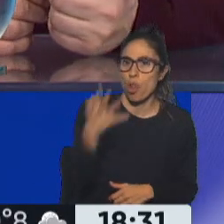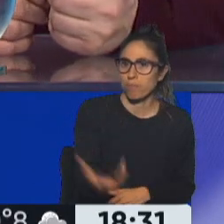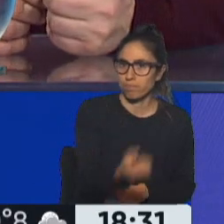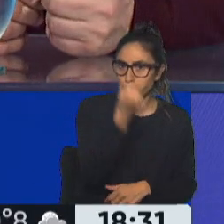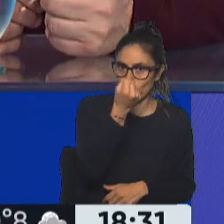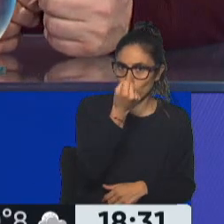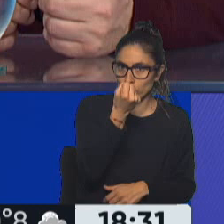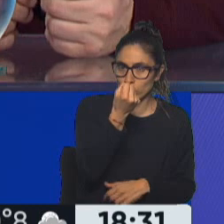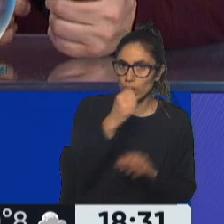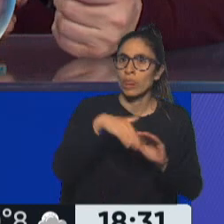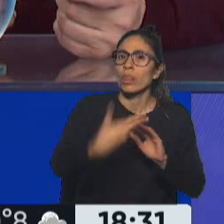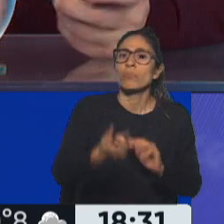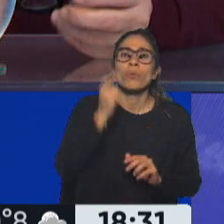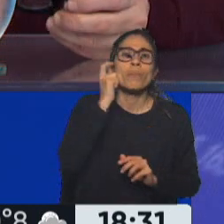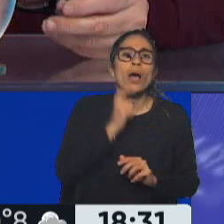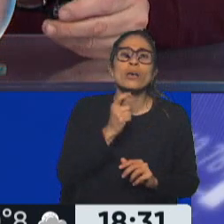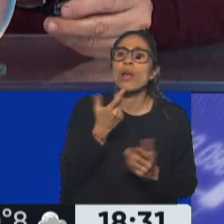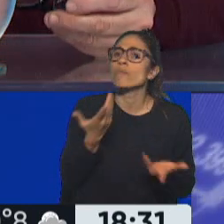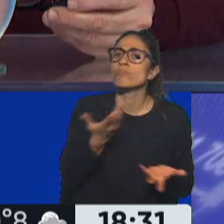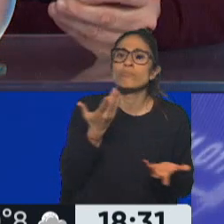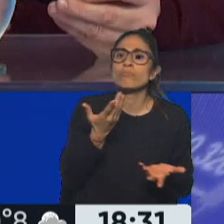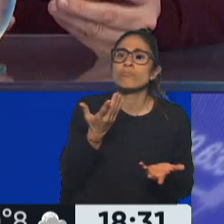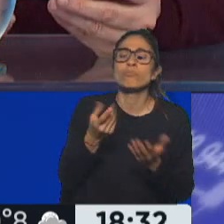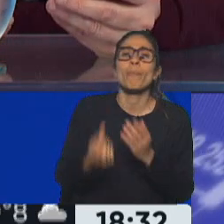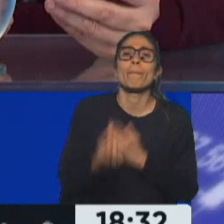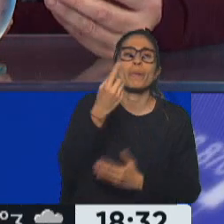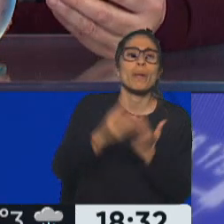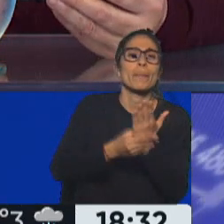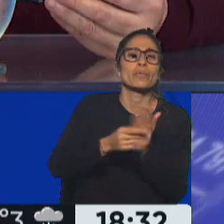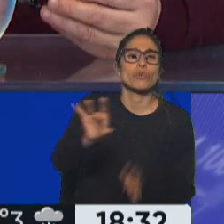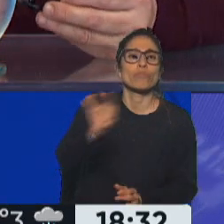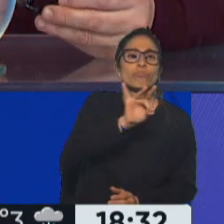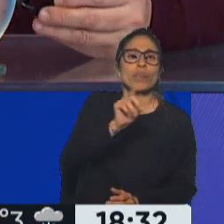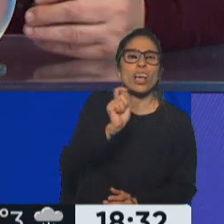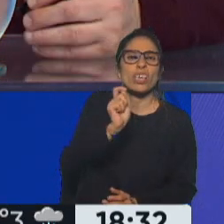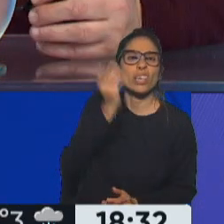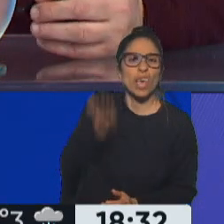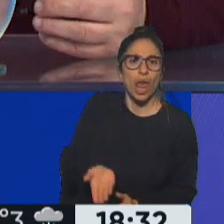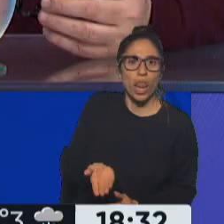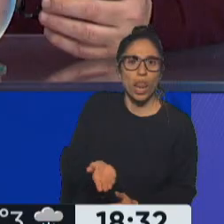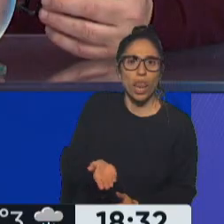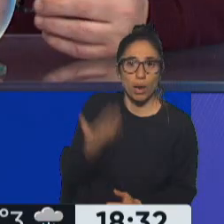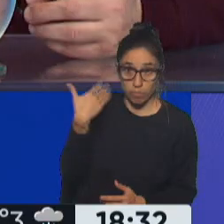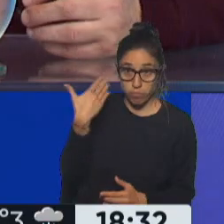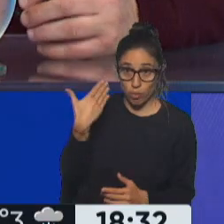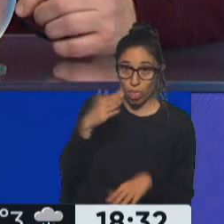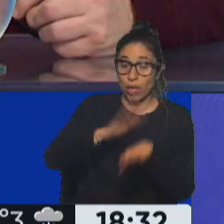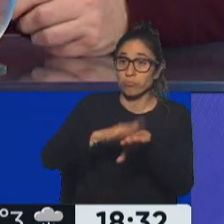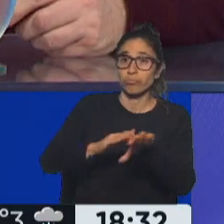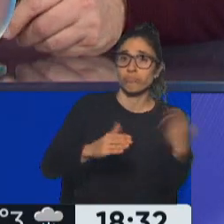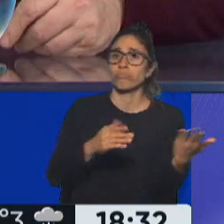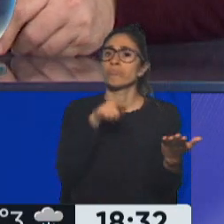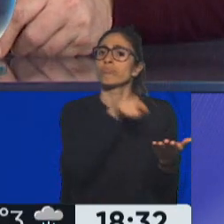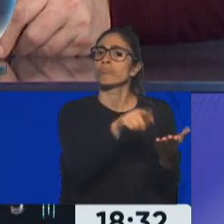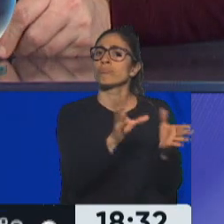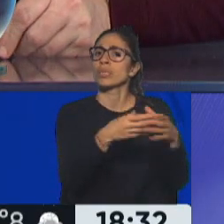a qué primer ministro puede elegir? Si considerás que puede llegar a ser incluso de la izquierda, al no contar con, digamos, con